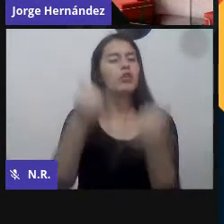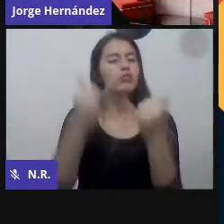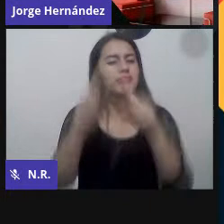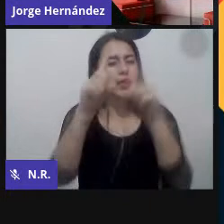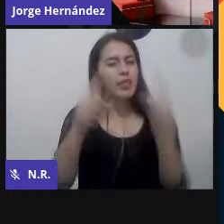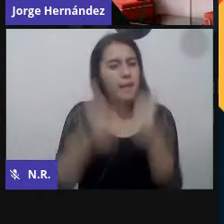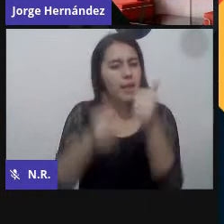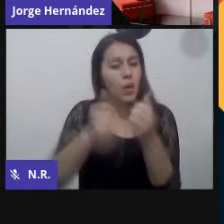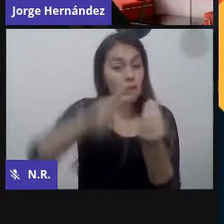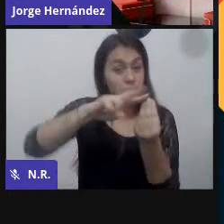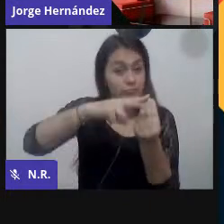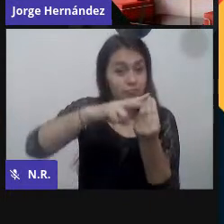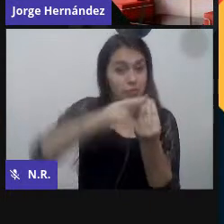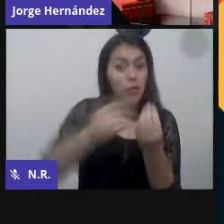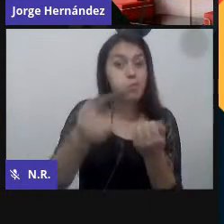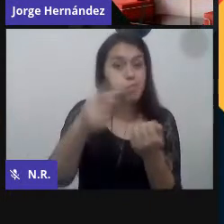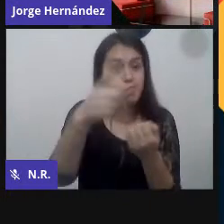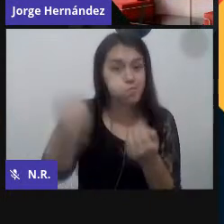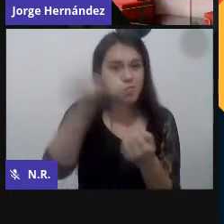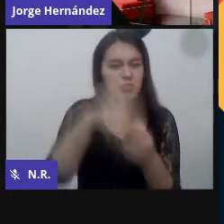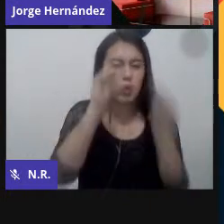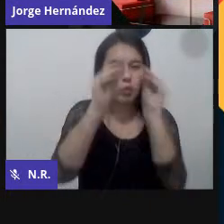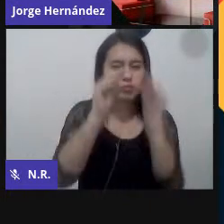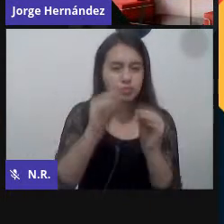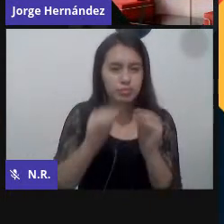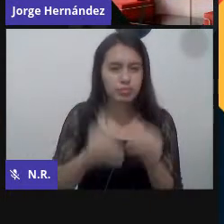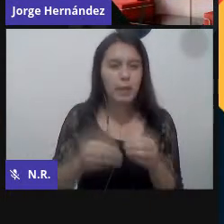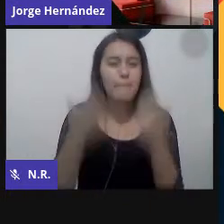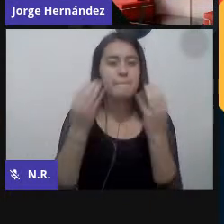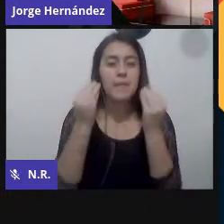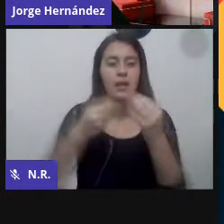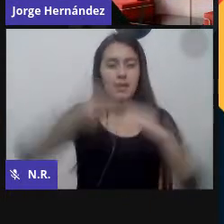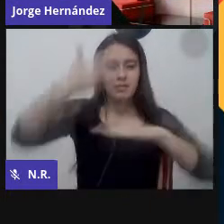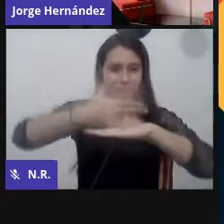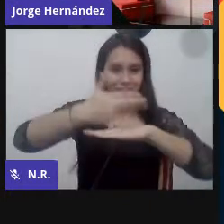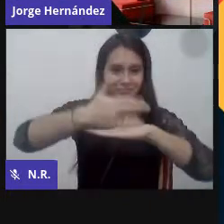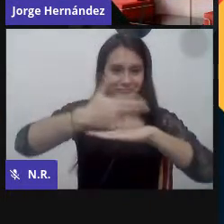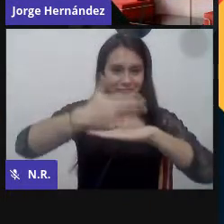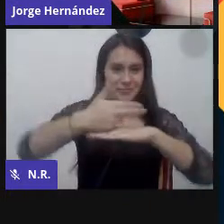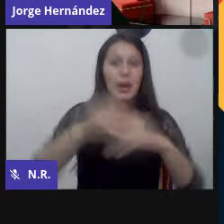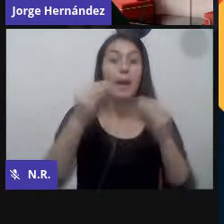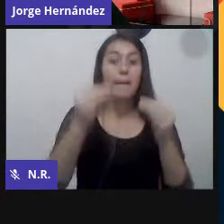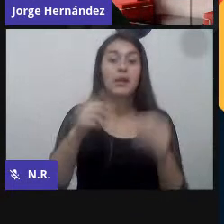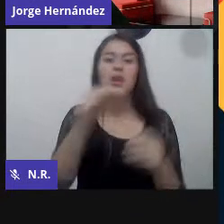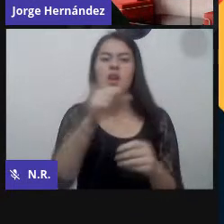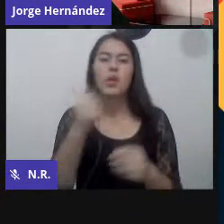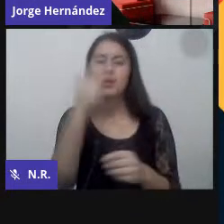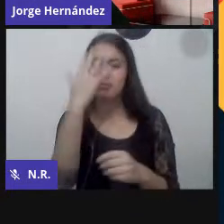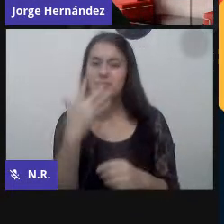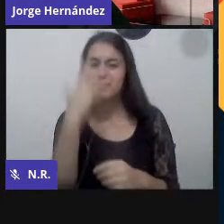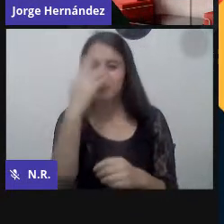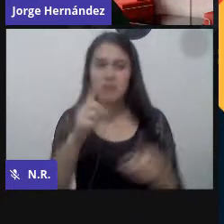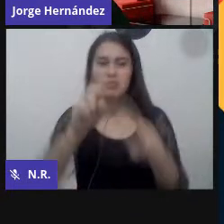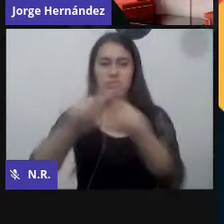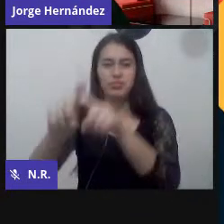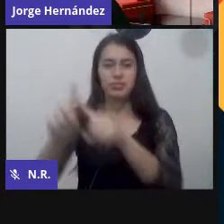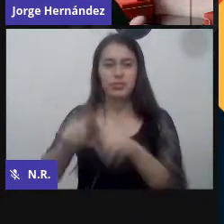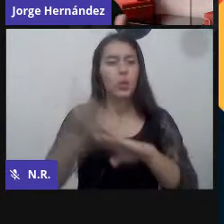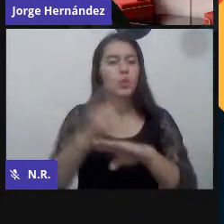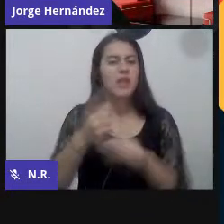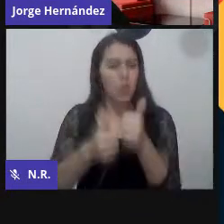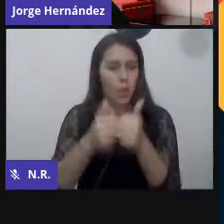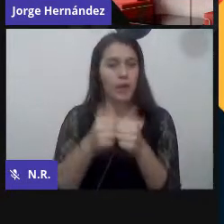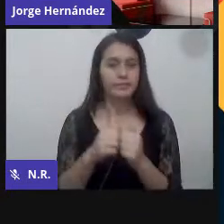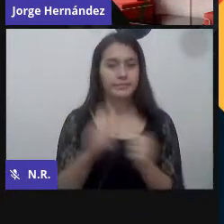las herramientas que se utilizan para hacer streamings y las redes sociales que se ven implicadas. Entonces, vamos a